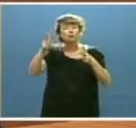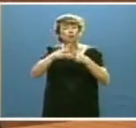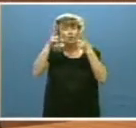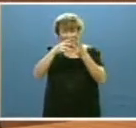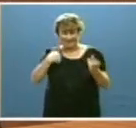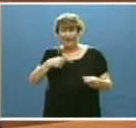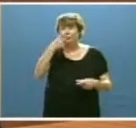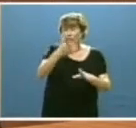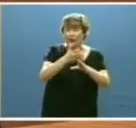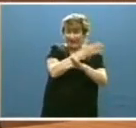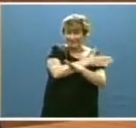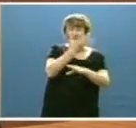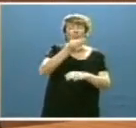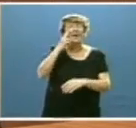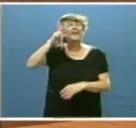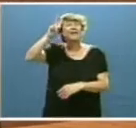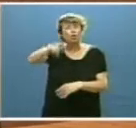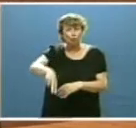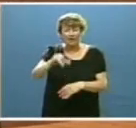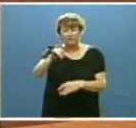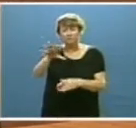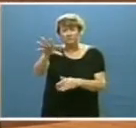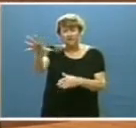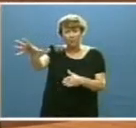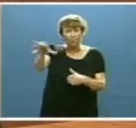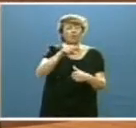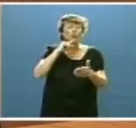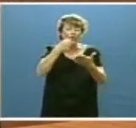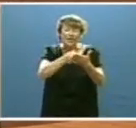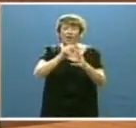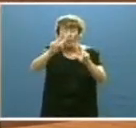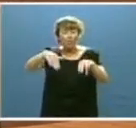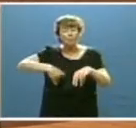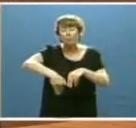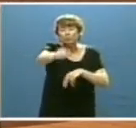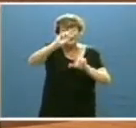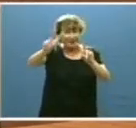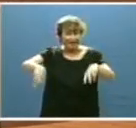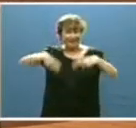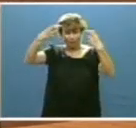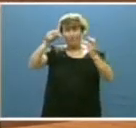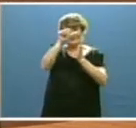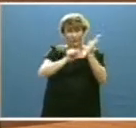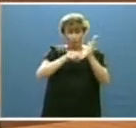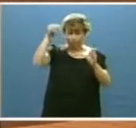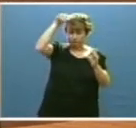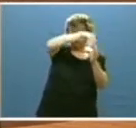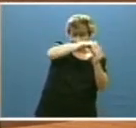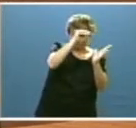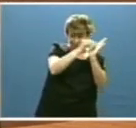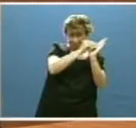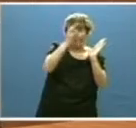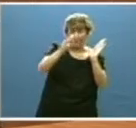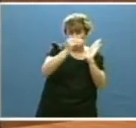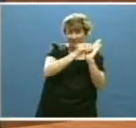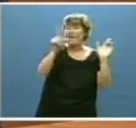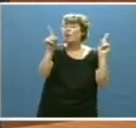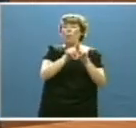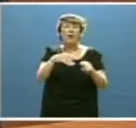debe reconocerse y recogerse en la próxima reforma estatutaria igual que el papel protagonista